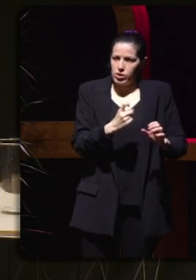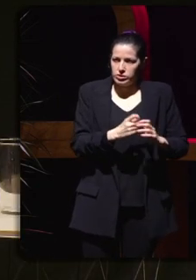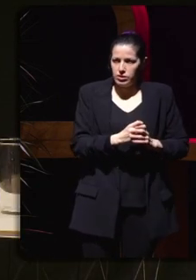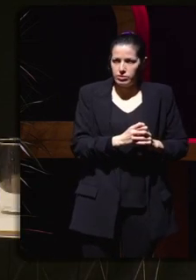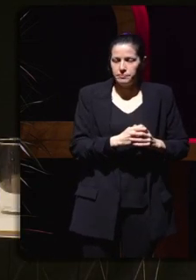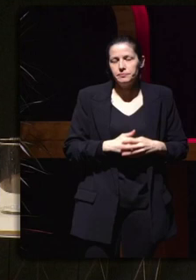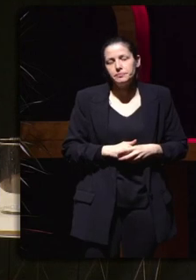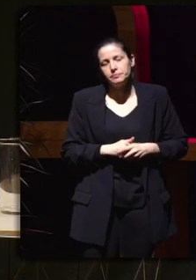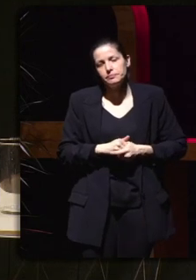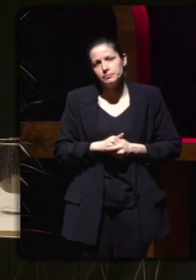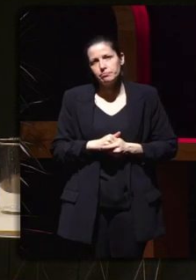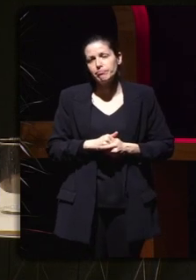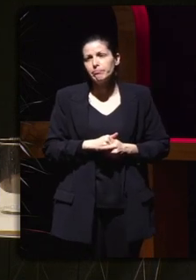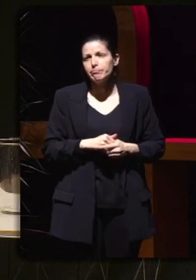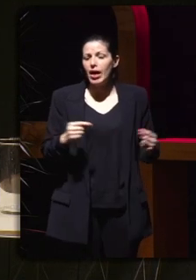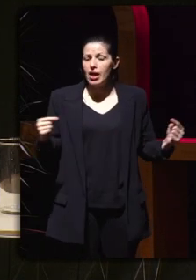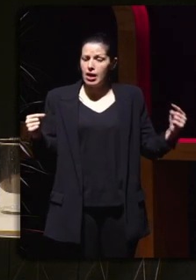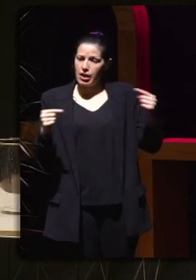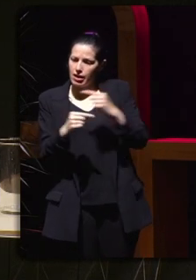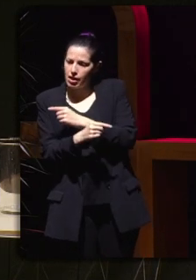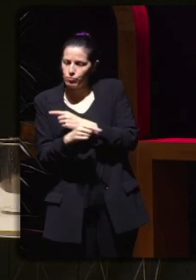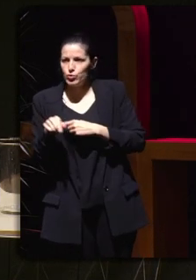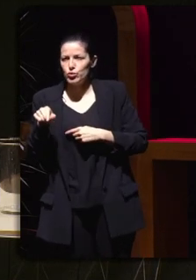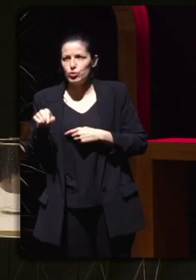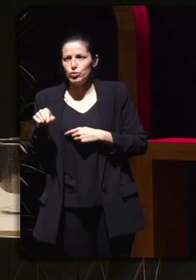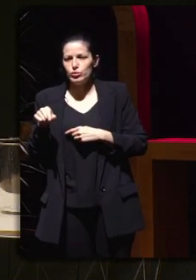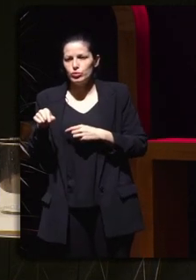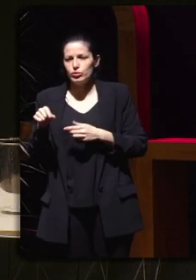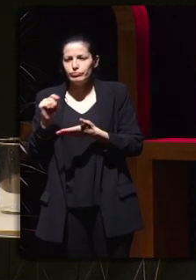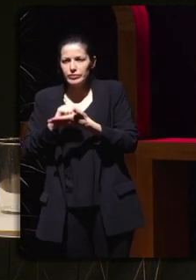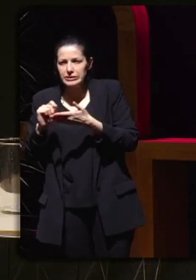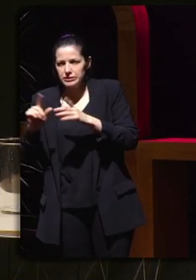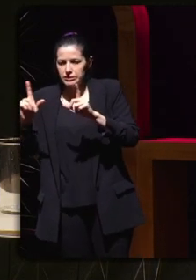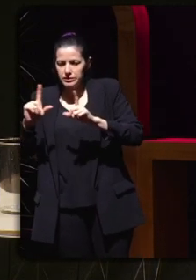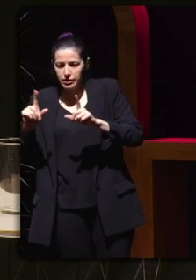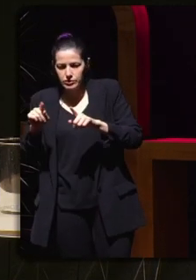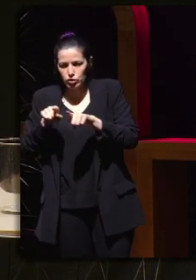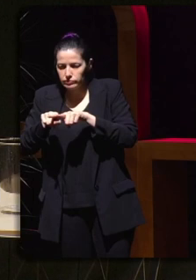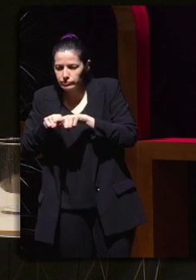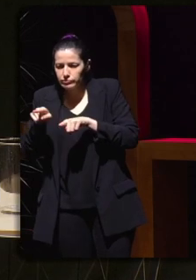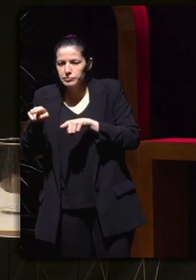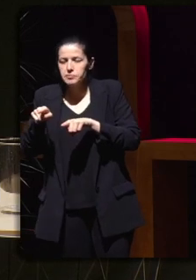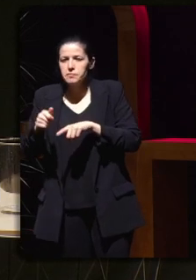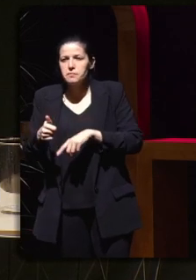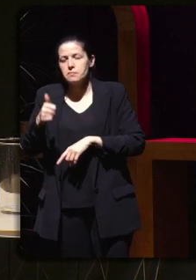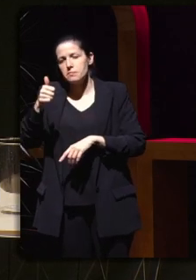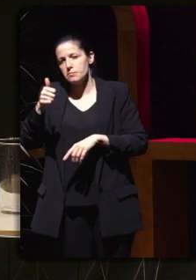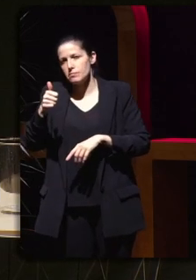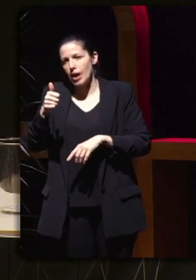por contra sí que tengo la impresión de que de que es un género bastante más